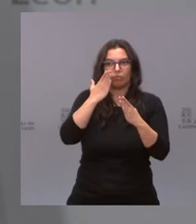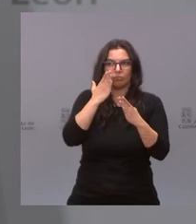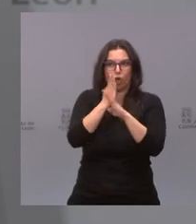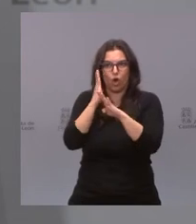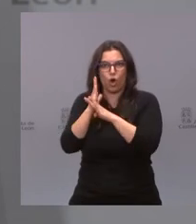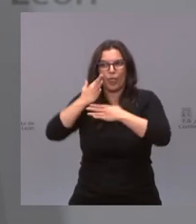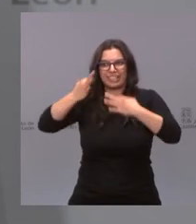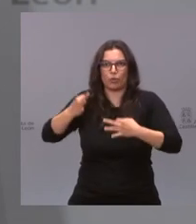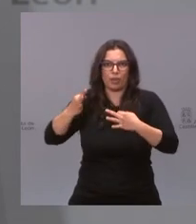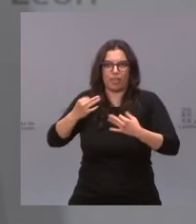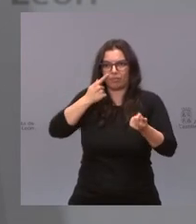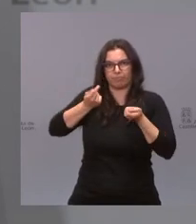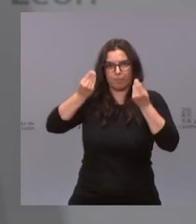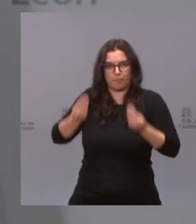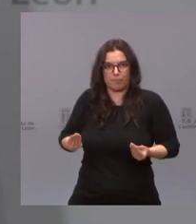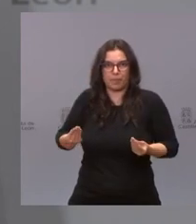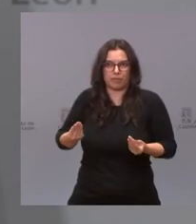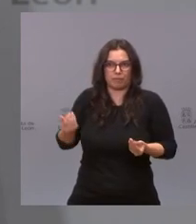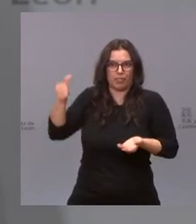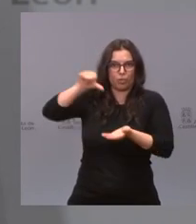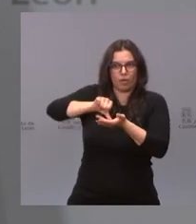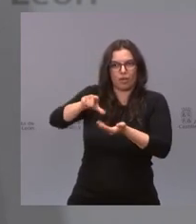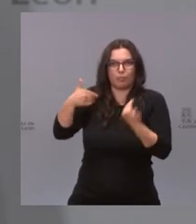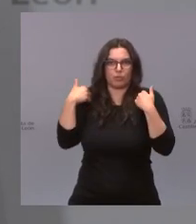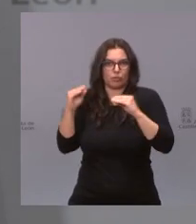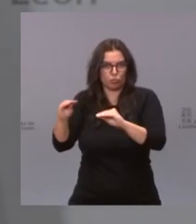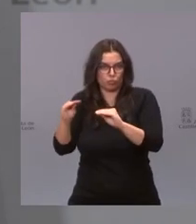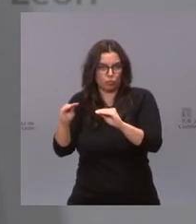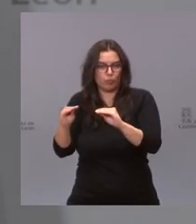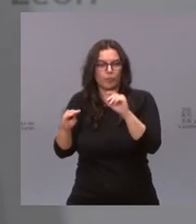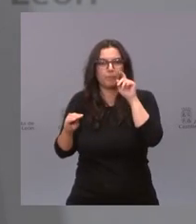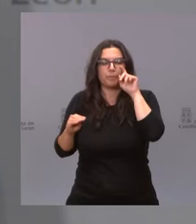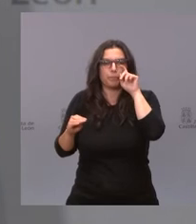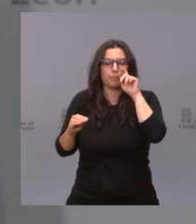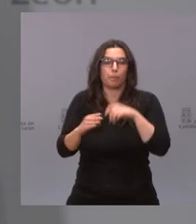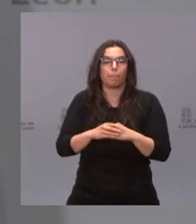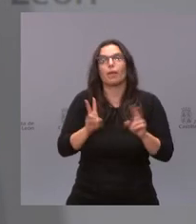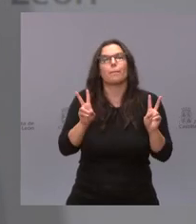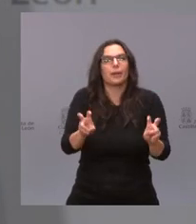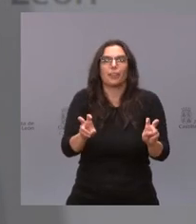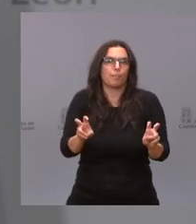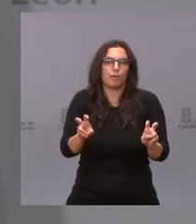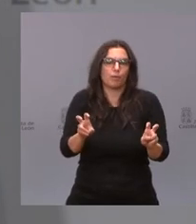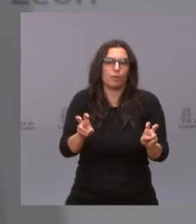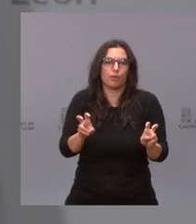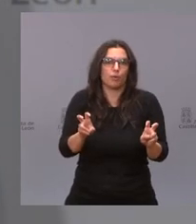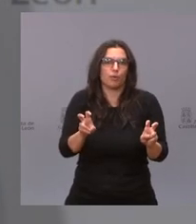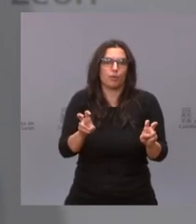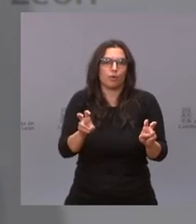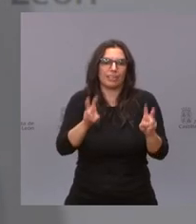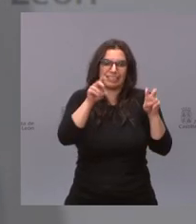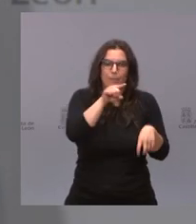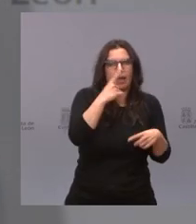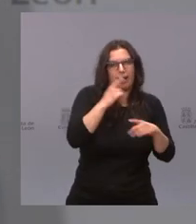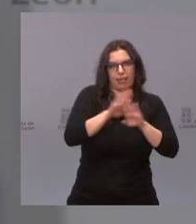y la seguridad en la ciudad, es su competencia, y no tiene en principio nada que ver con este